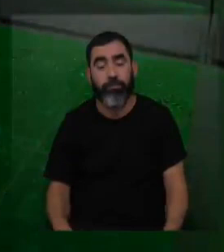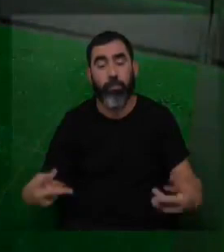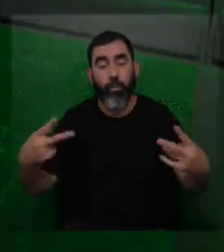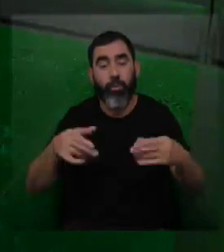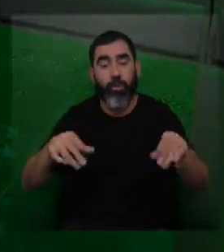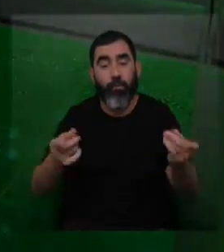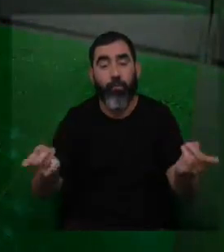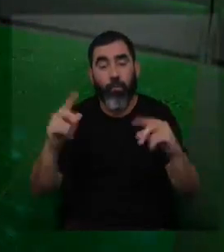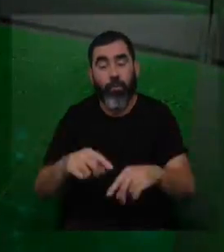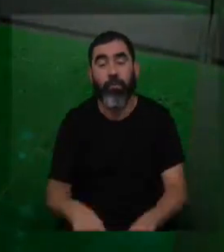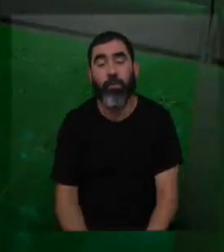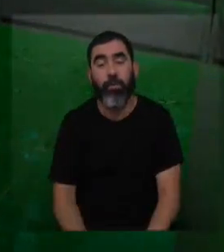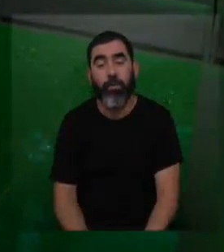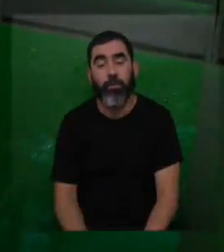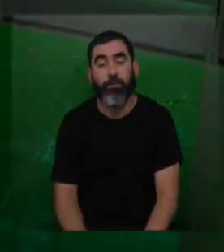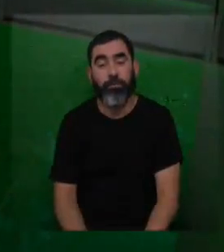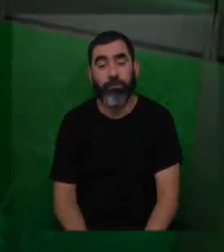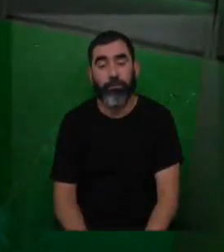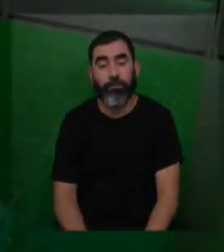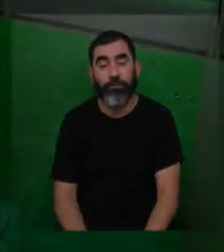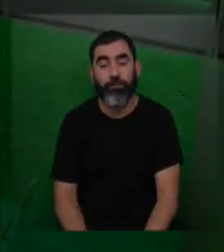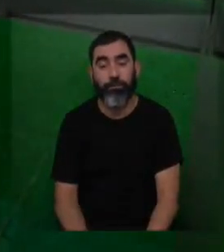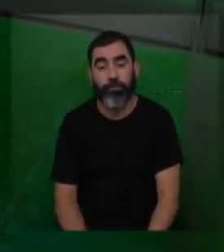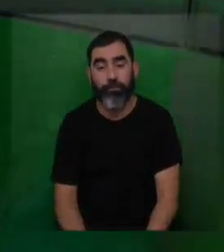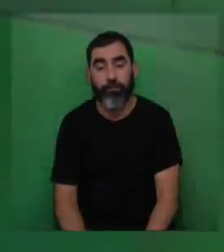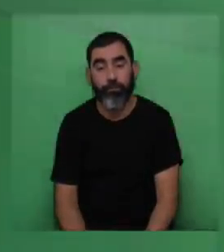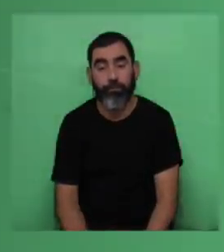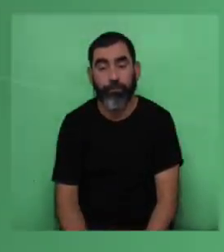Hacemos una pausa muy breve y volvemos enseguida.